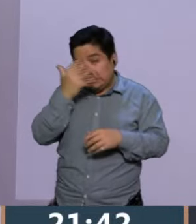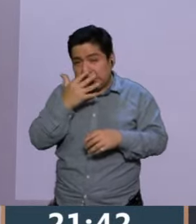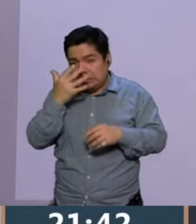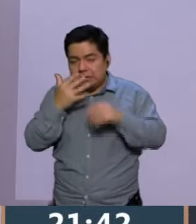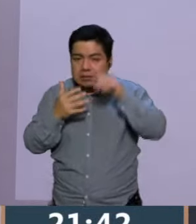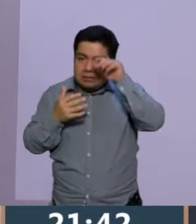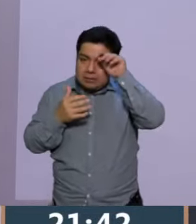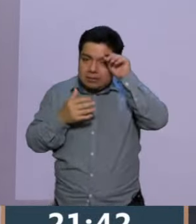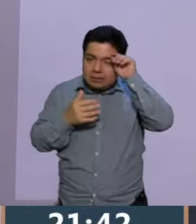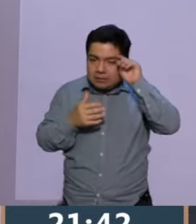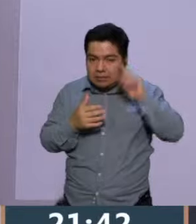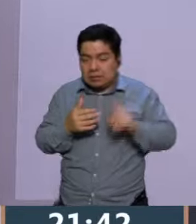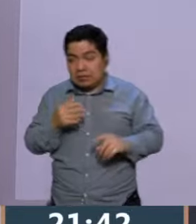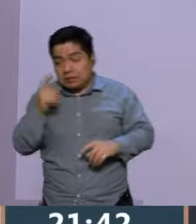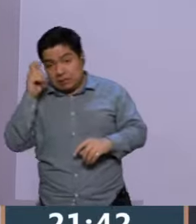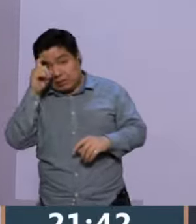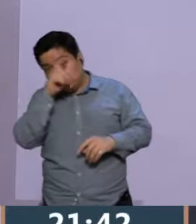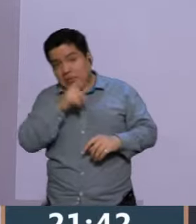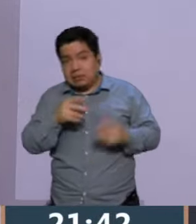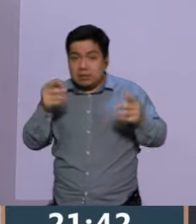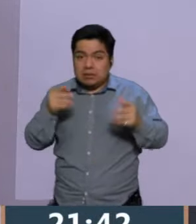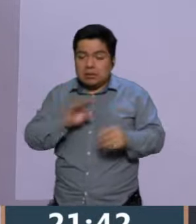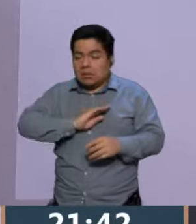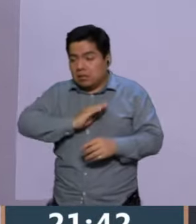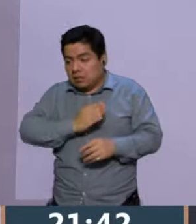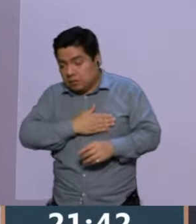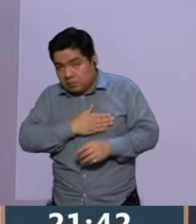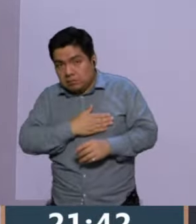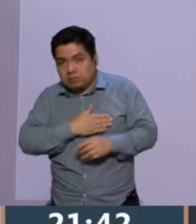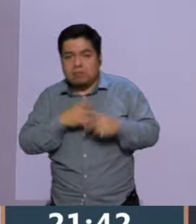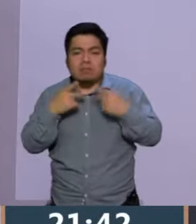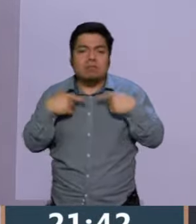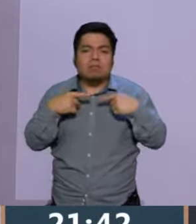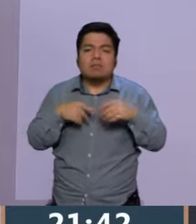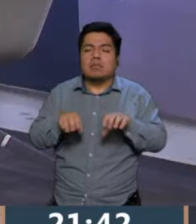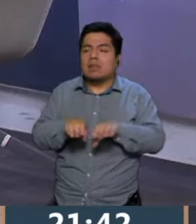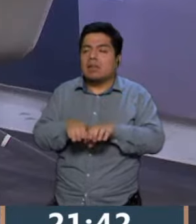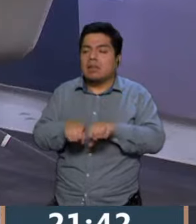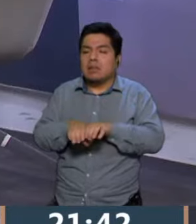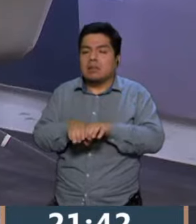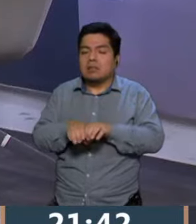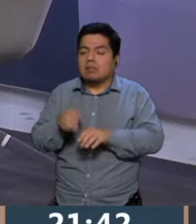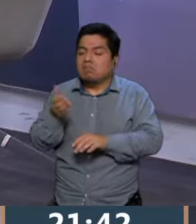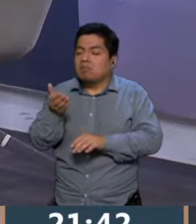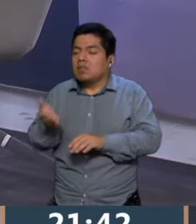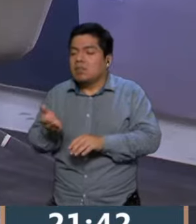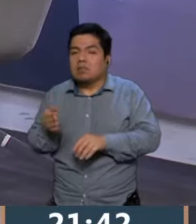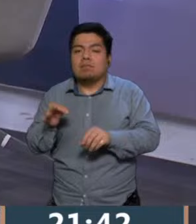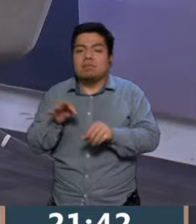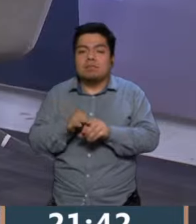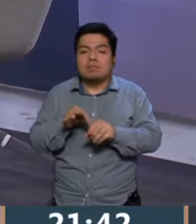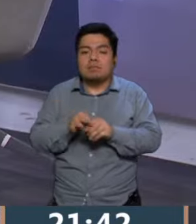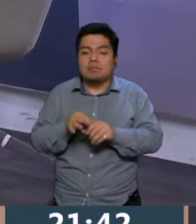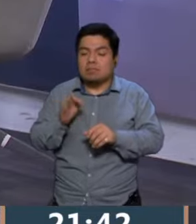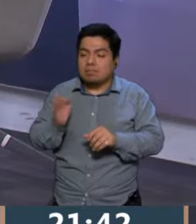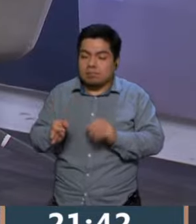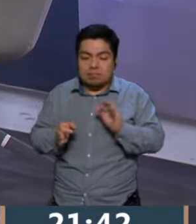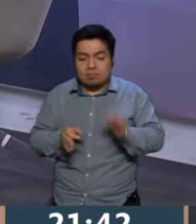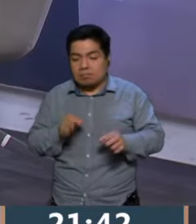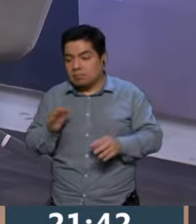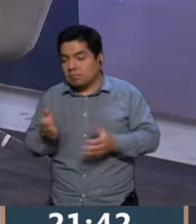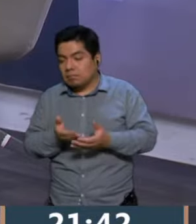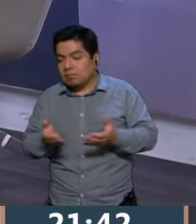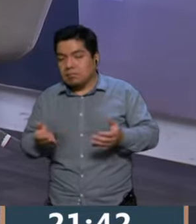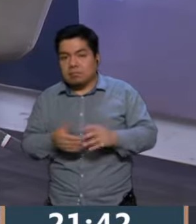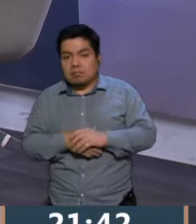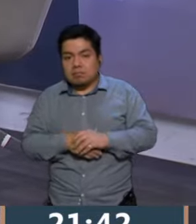abogañel. En español, y para la ciudadanía, ¿cuál sería el argumento para el sentido de su voto a favor de estas medidas cautelares? Nada